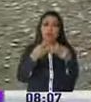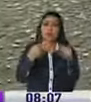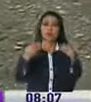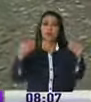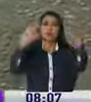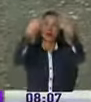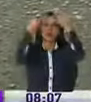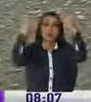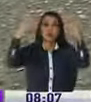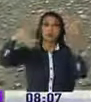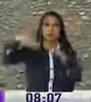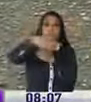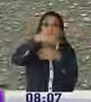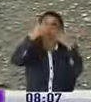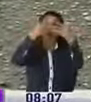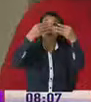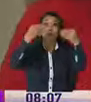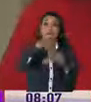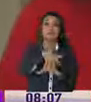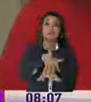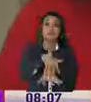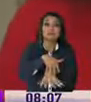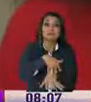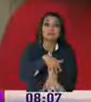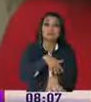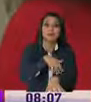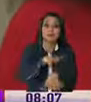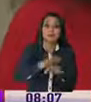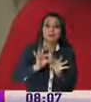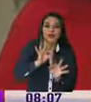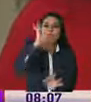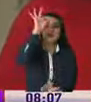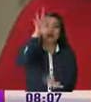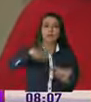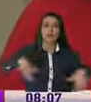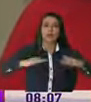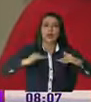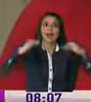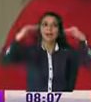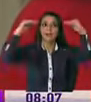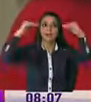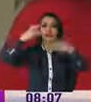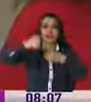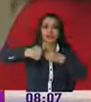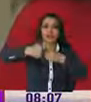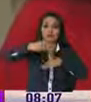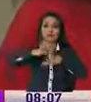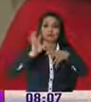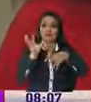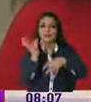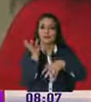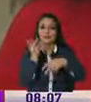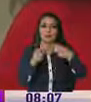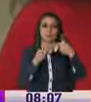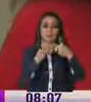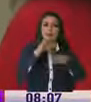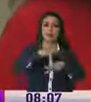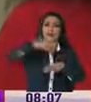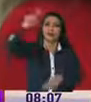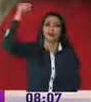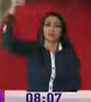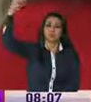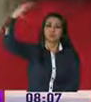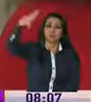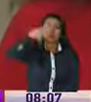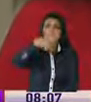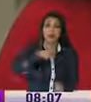gases contaminantes es más lenta. Sin embargo, sí, por condiciones meteorológicas, por radiación solar, como